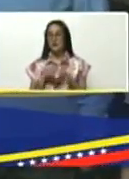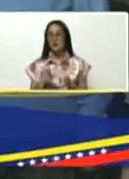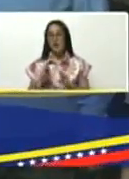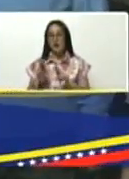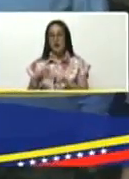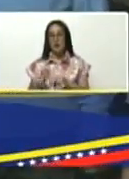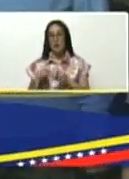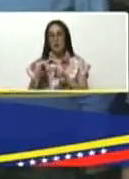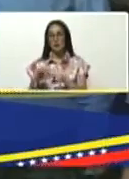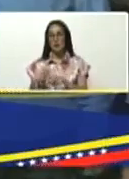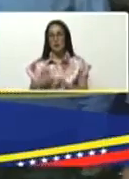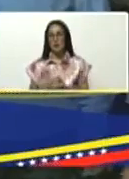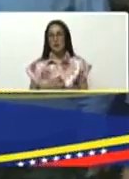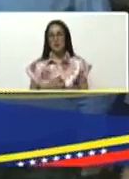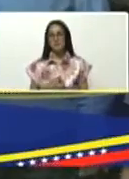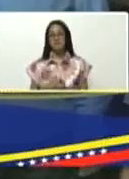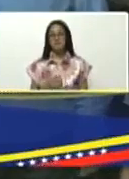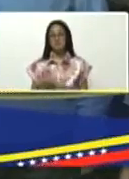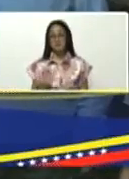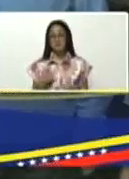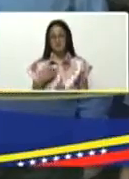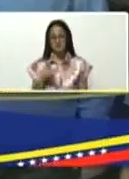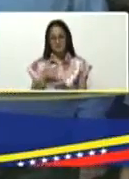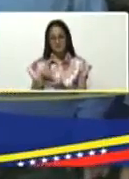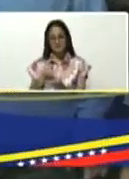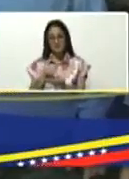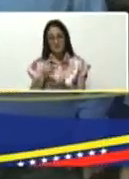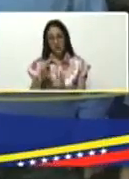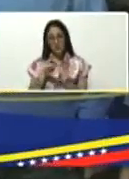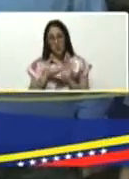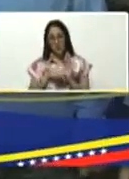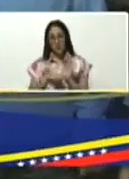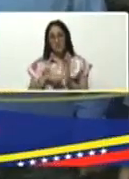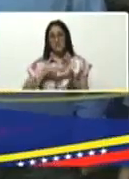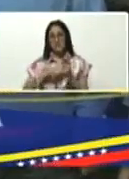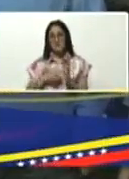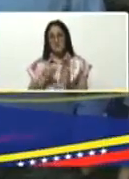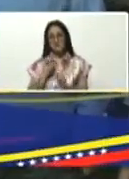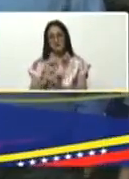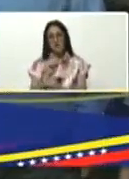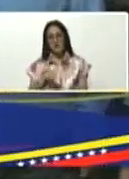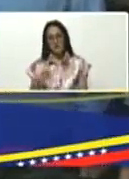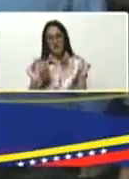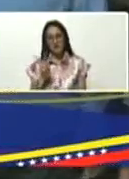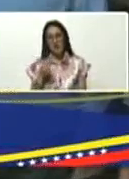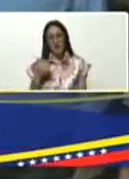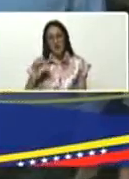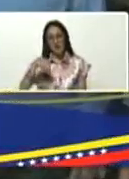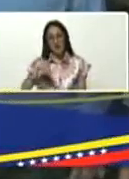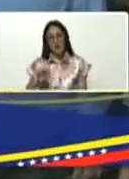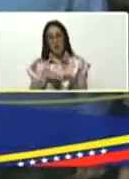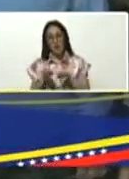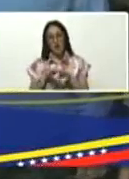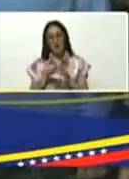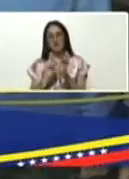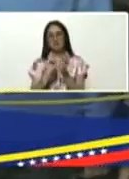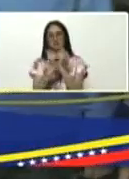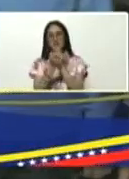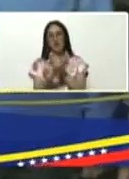Tierra, de poder participar en este programa porque nos permite decirle a Venezuela que aquí en Cojedes renace